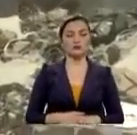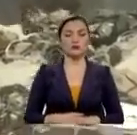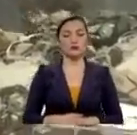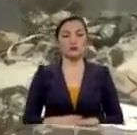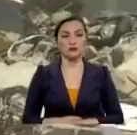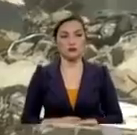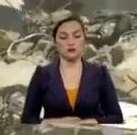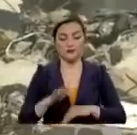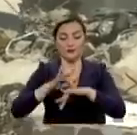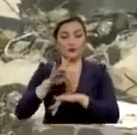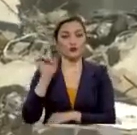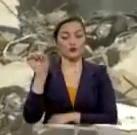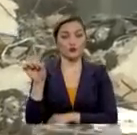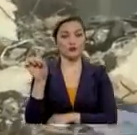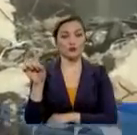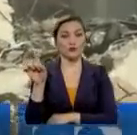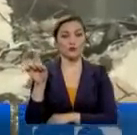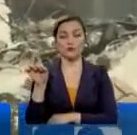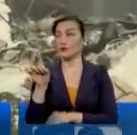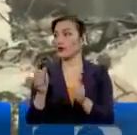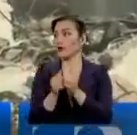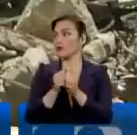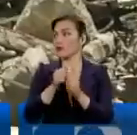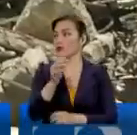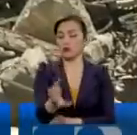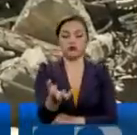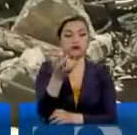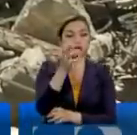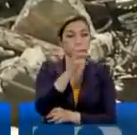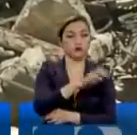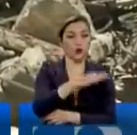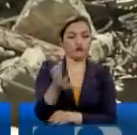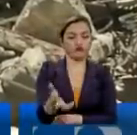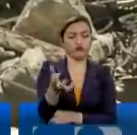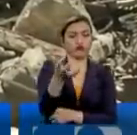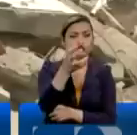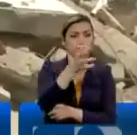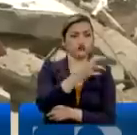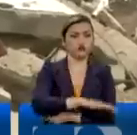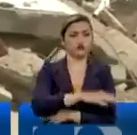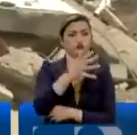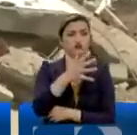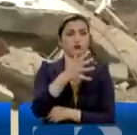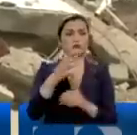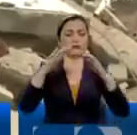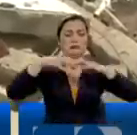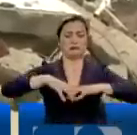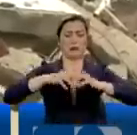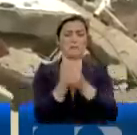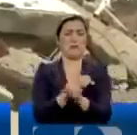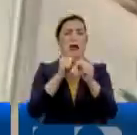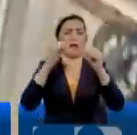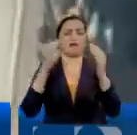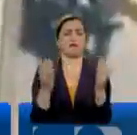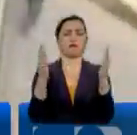Así es como desde temprano esta retroexcavadora contratada por la dueña de la vivienda empezó a derrocar lo poco que quedó de la edificación tras la